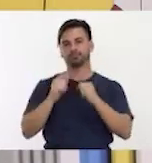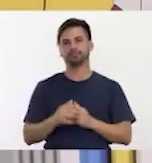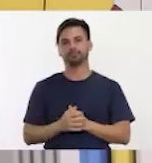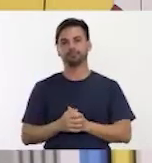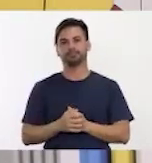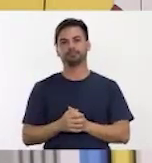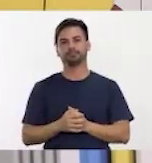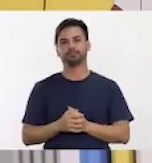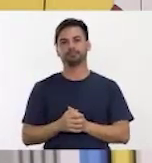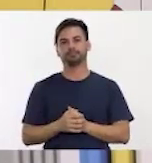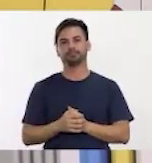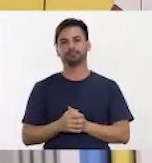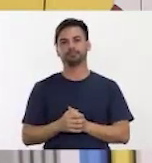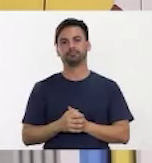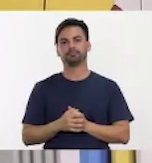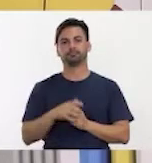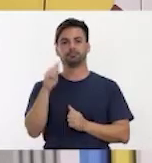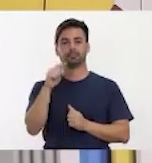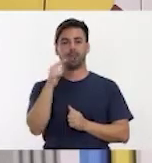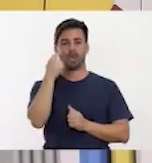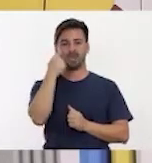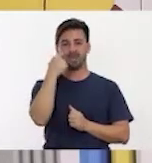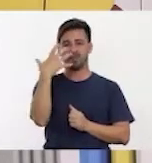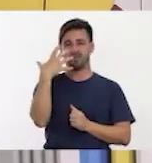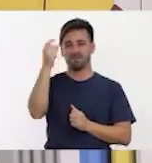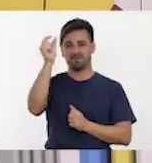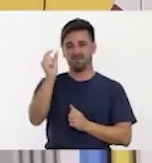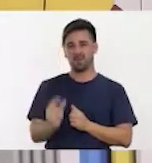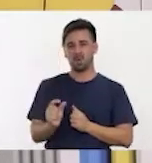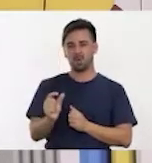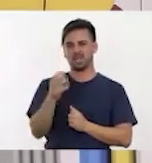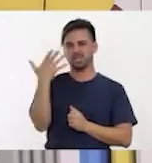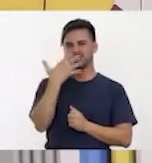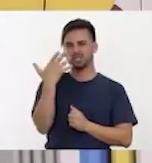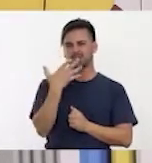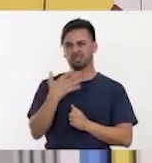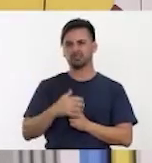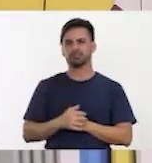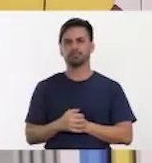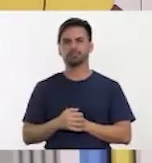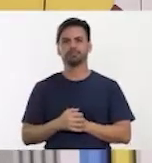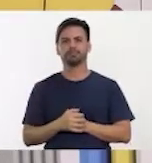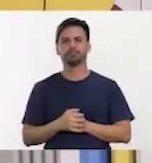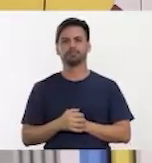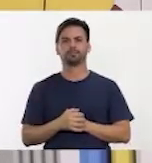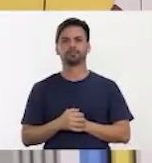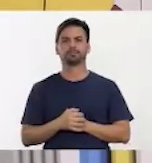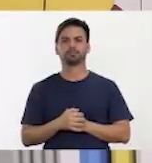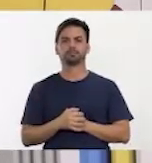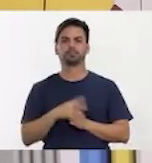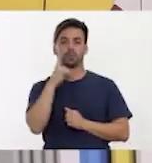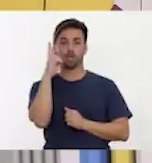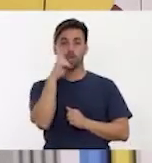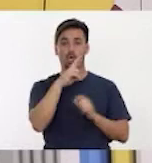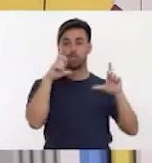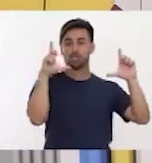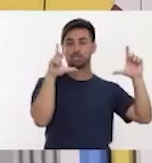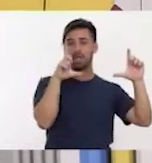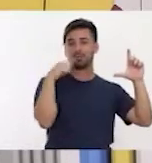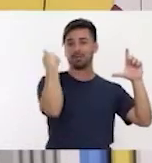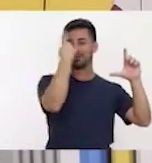En este tema también hay que destacar el papel de una figura importante,